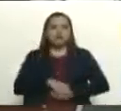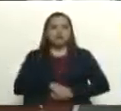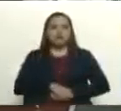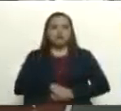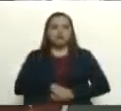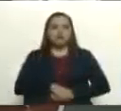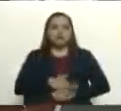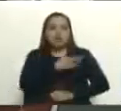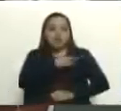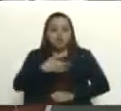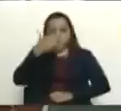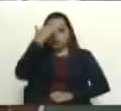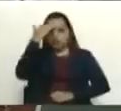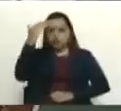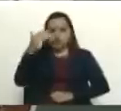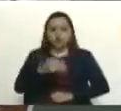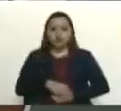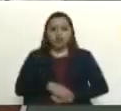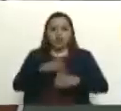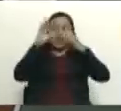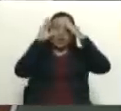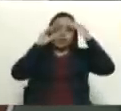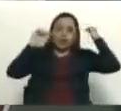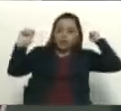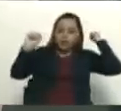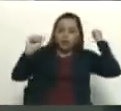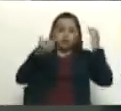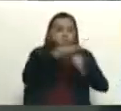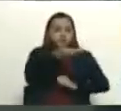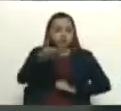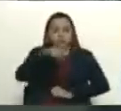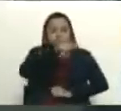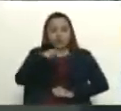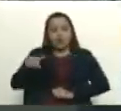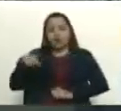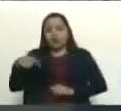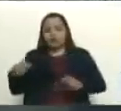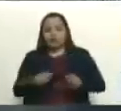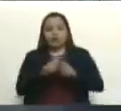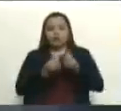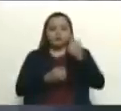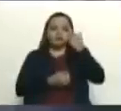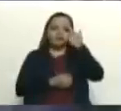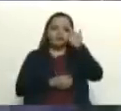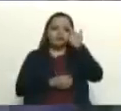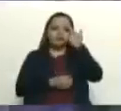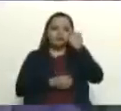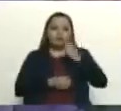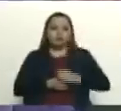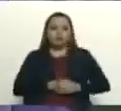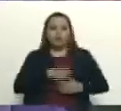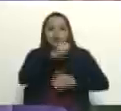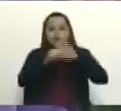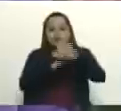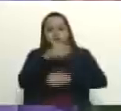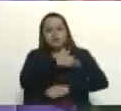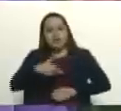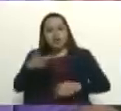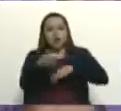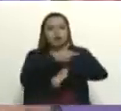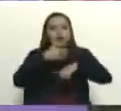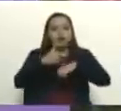Quiero saludar al cuerpo diplomático, embajadores, embajadoras que hoy nos acompañan, vicepresidentes de gobierno, ministros,